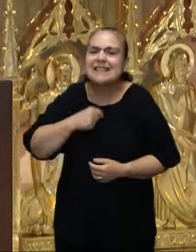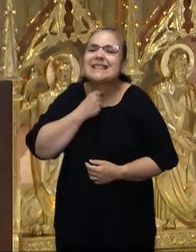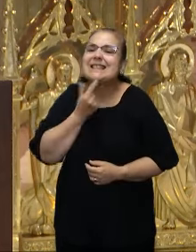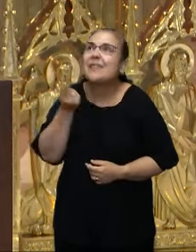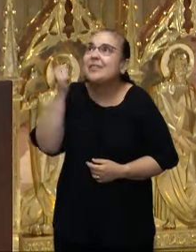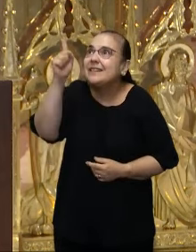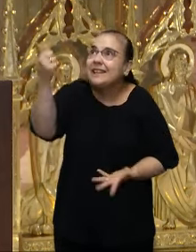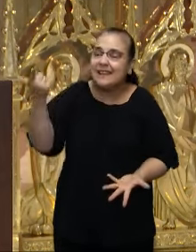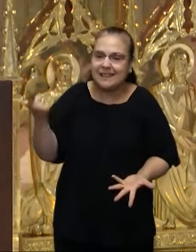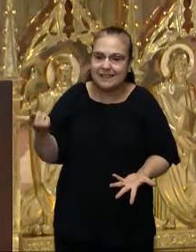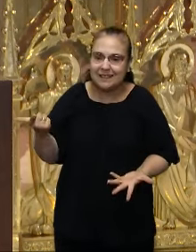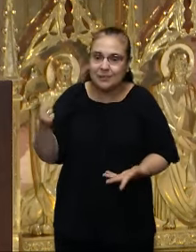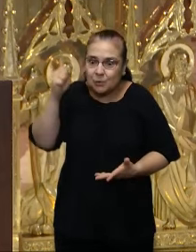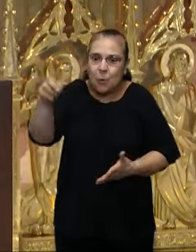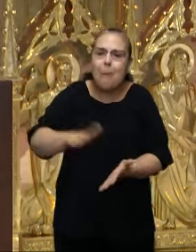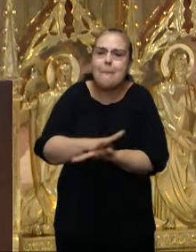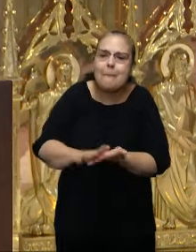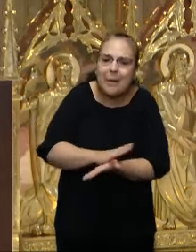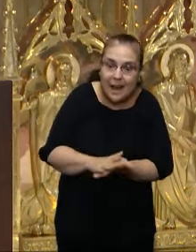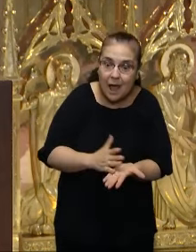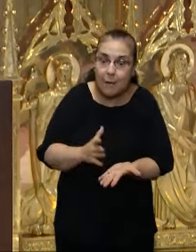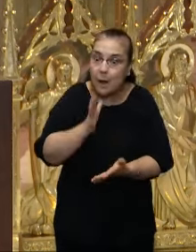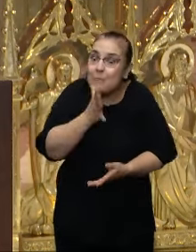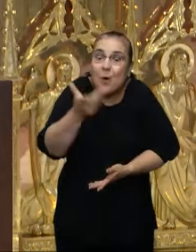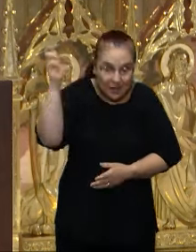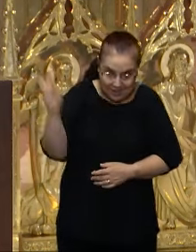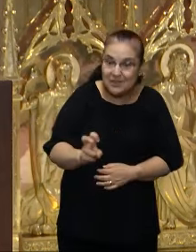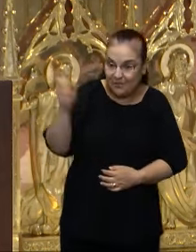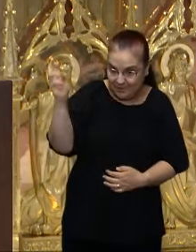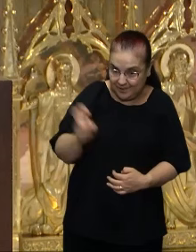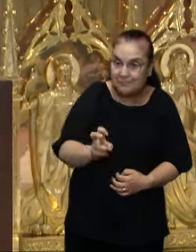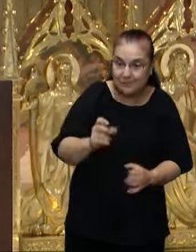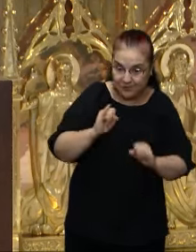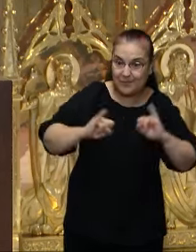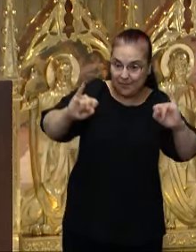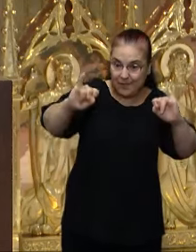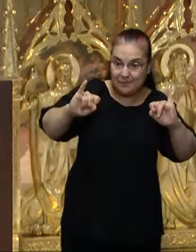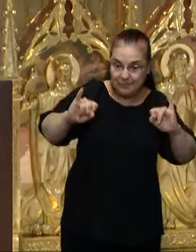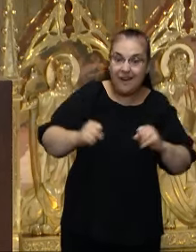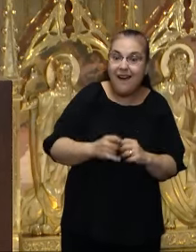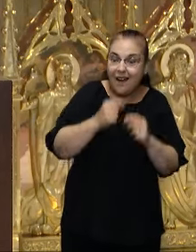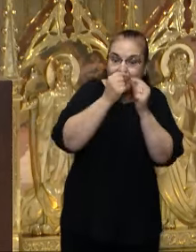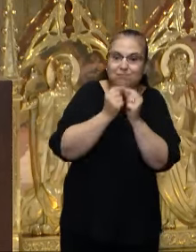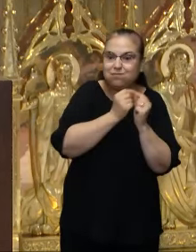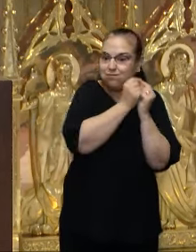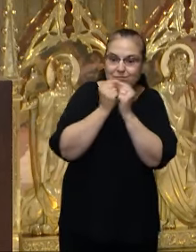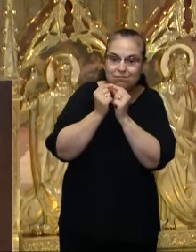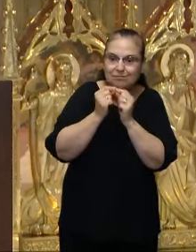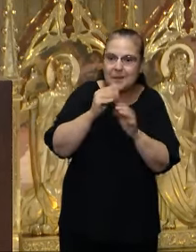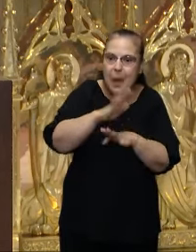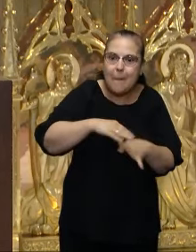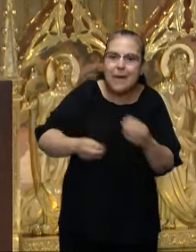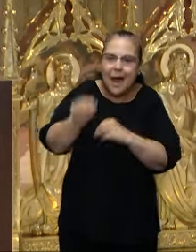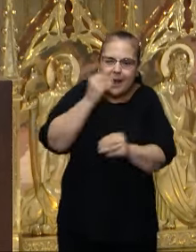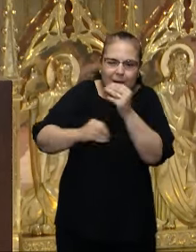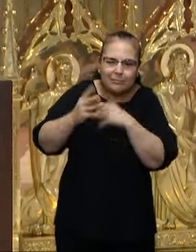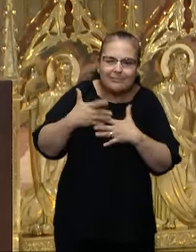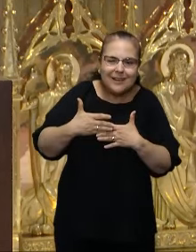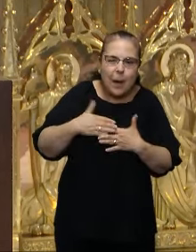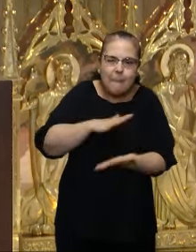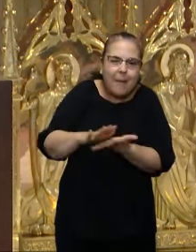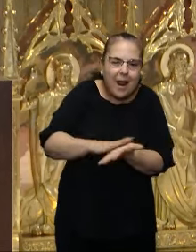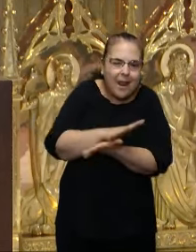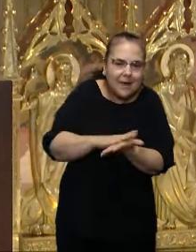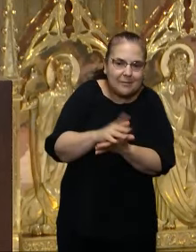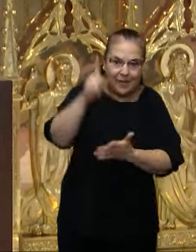ti y de tu palabra. Por eso venimos a celebrar la Eucaristía cada día, para alimentarnos de la palabra de Dios.